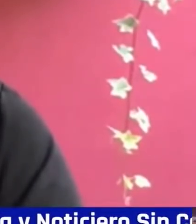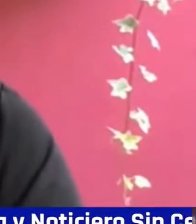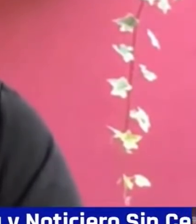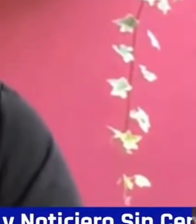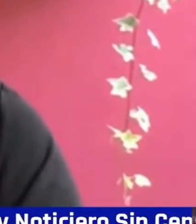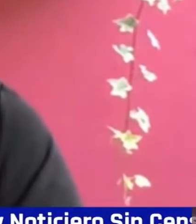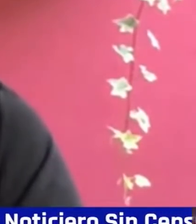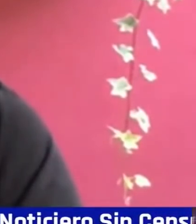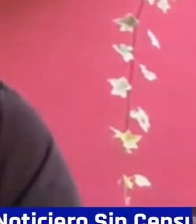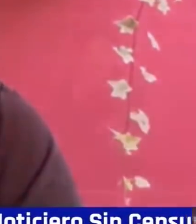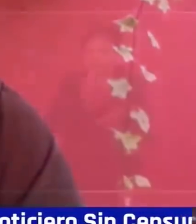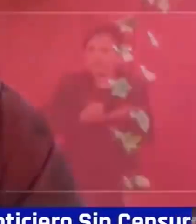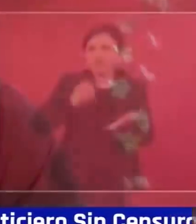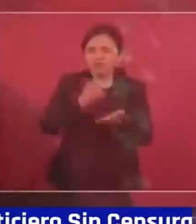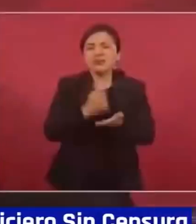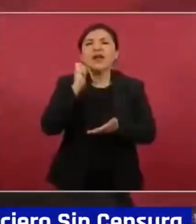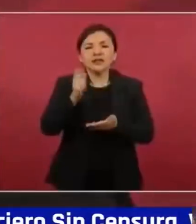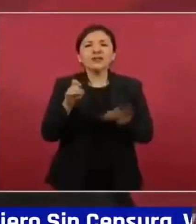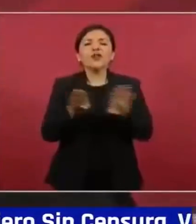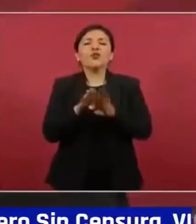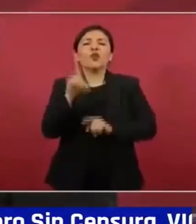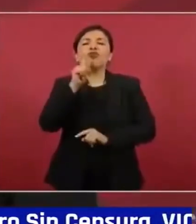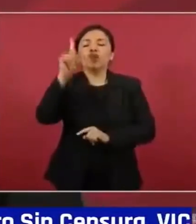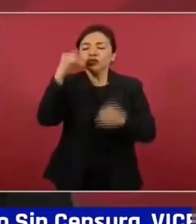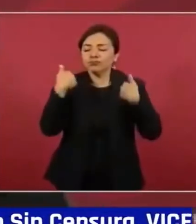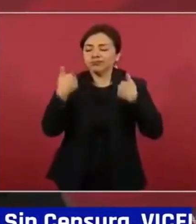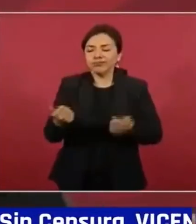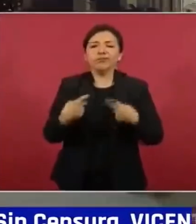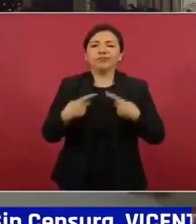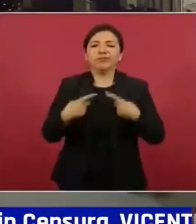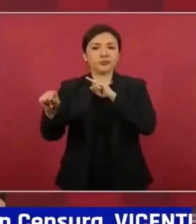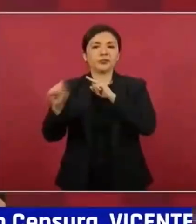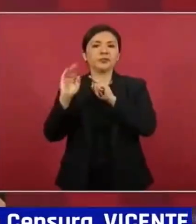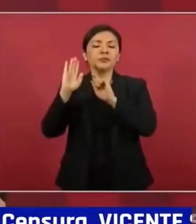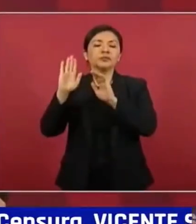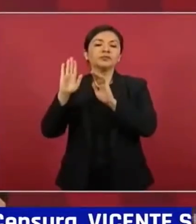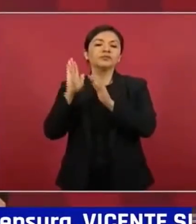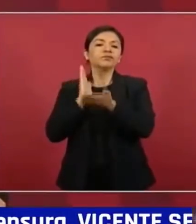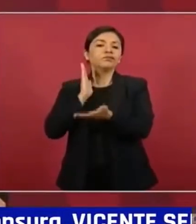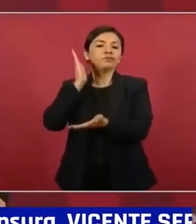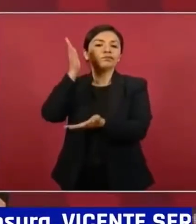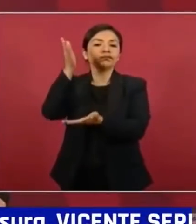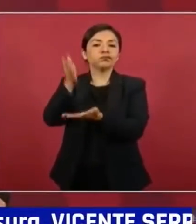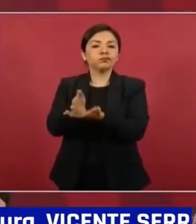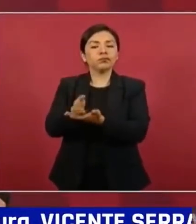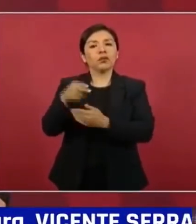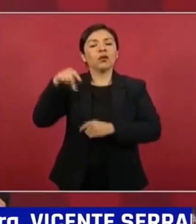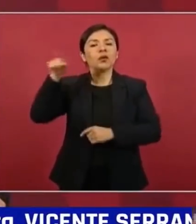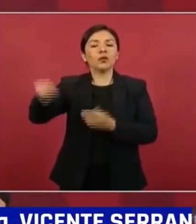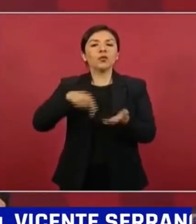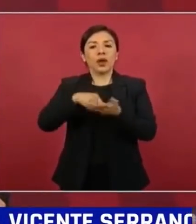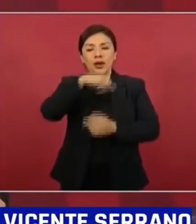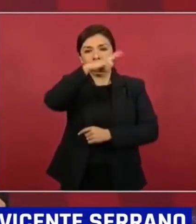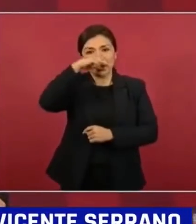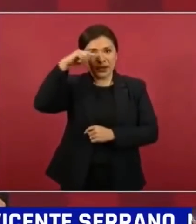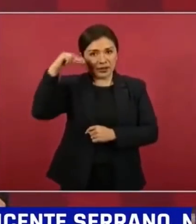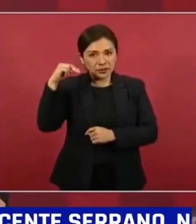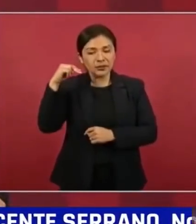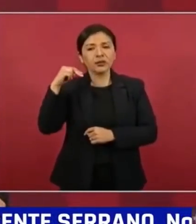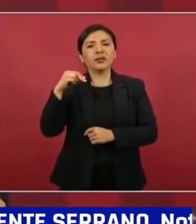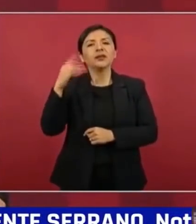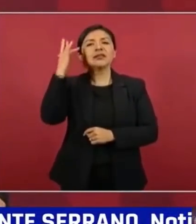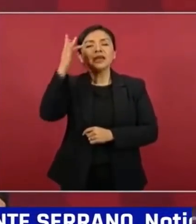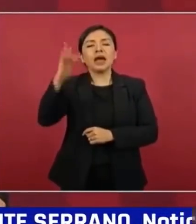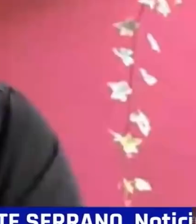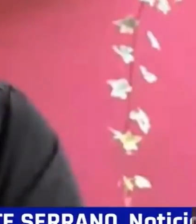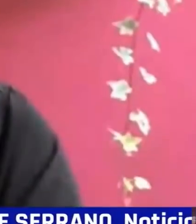Unidos, como esta mañana, cuando alguien le preguntó, oiga, pero las relaciones con Estados Unidos no le preocupan, dice, sí, pero primero que cumplan. O